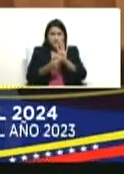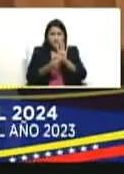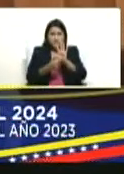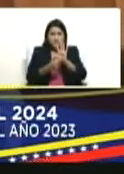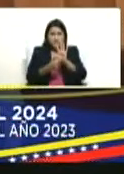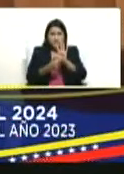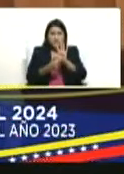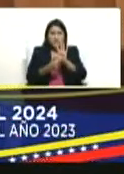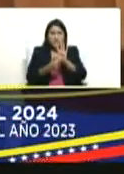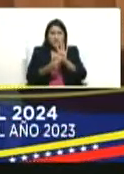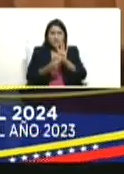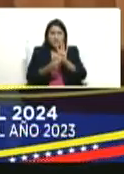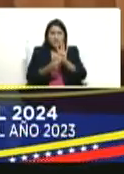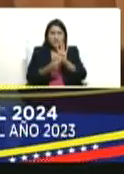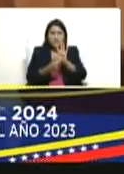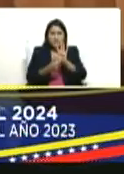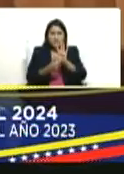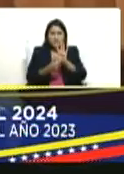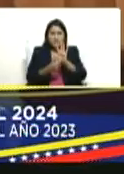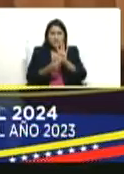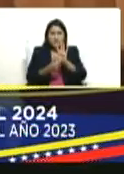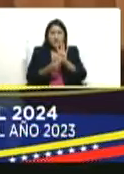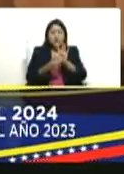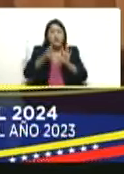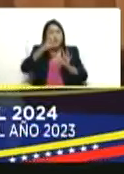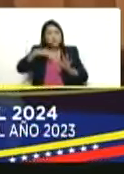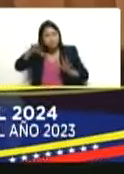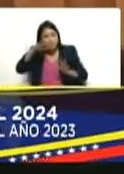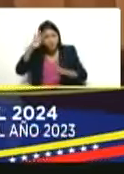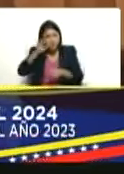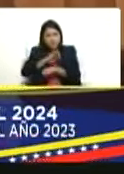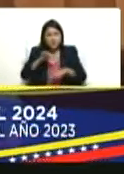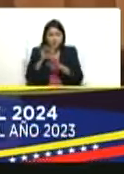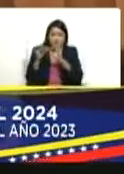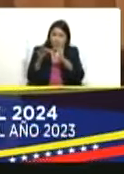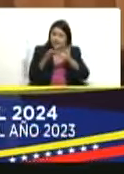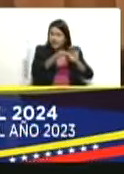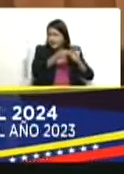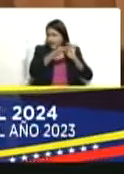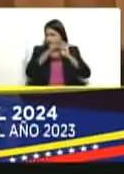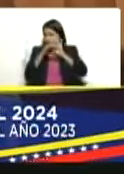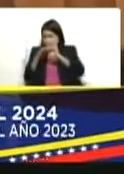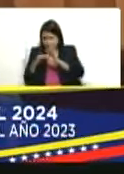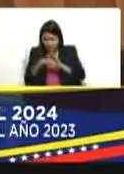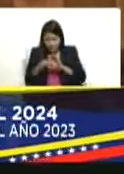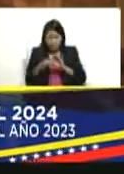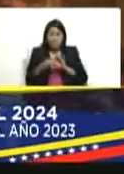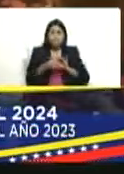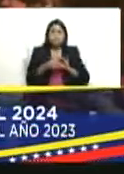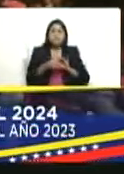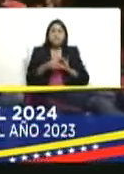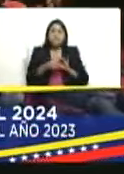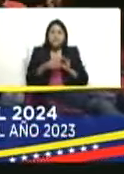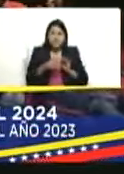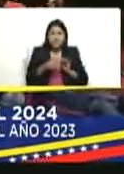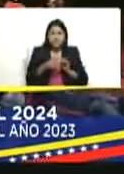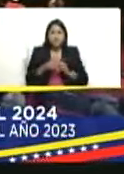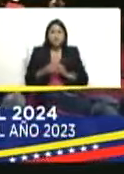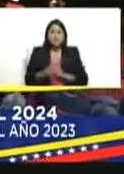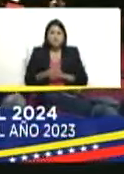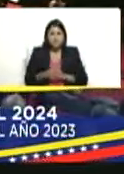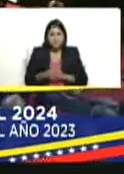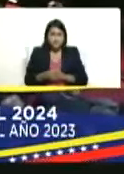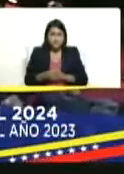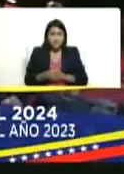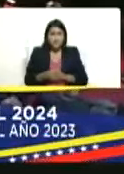Junto al pueblo, en unión cívico-militar, fortaleciendo el funcionamiento de las instituciones, soportando